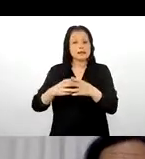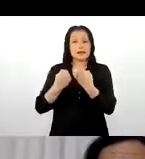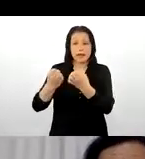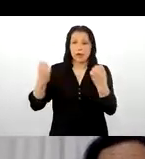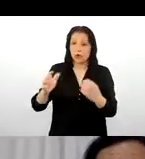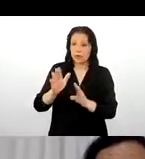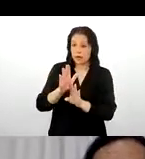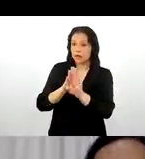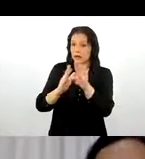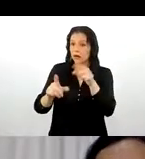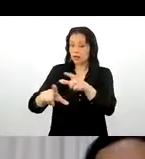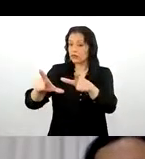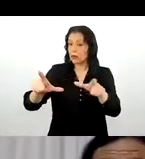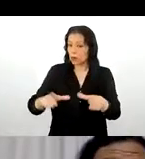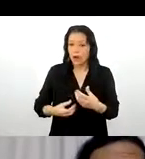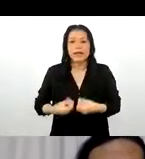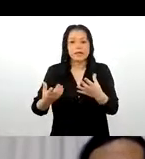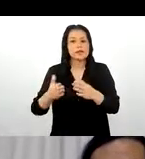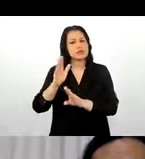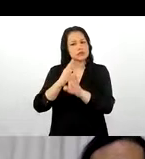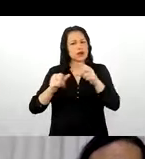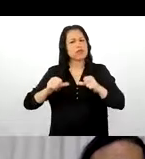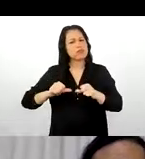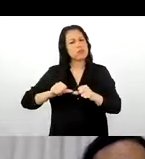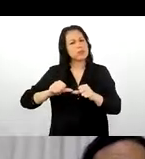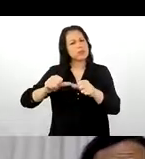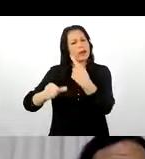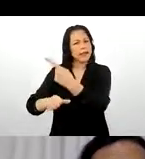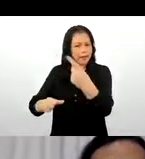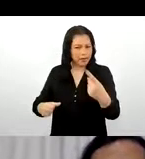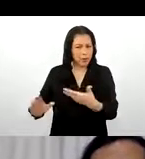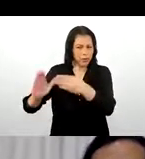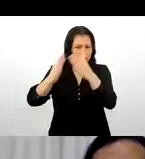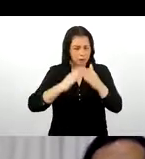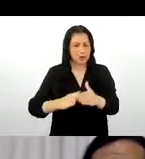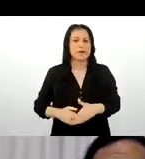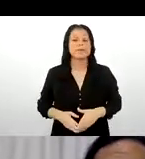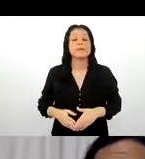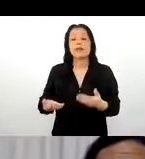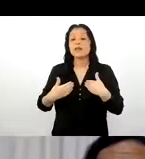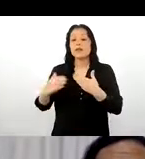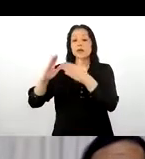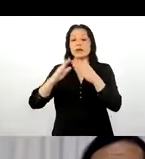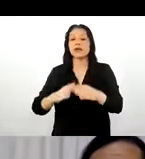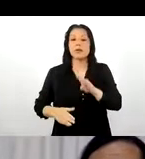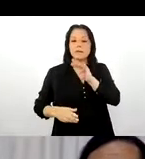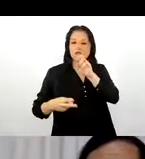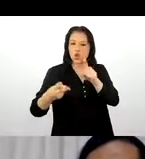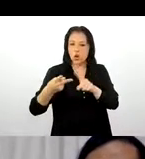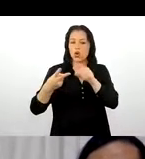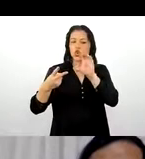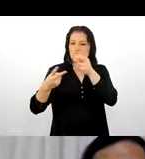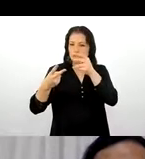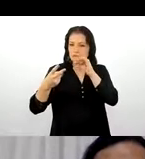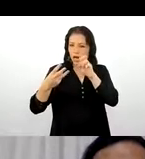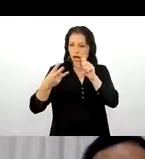y obviamente generar un desarrollo sostenible en cada uno de ellos, ¿no? Tenemos, por ejemplo, comunidades como Bichongo, Chara, que son comunidades que